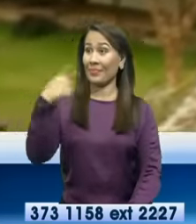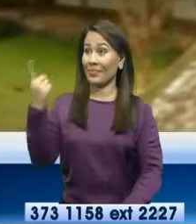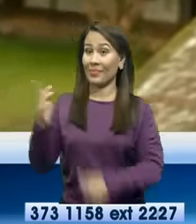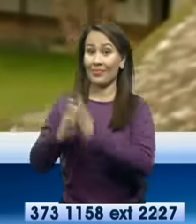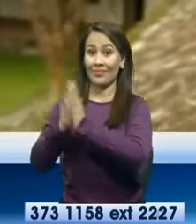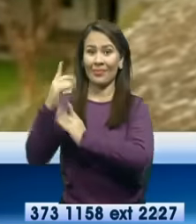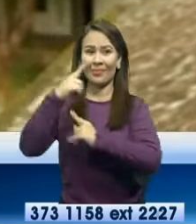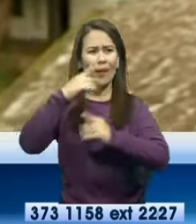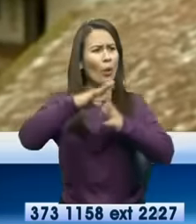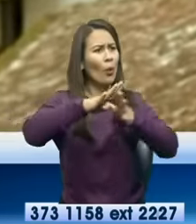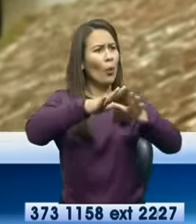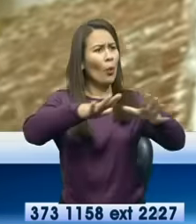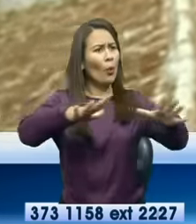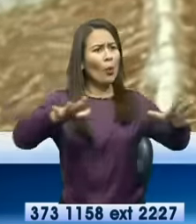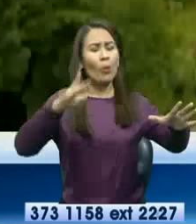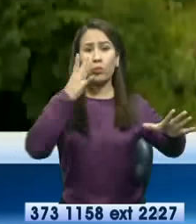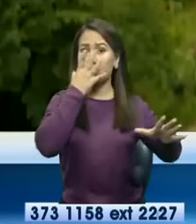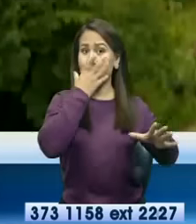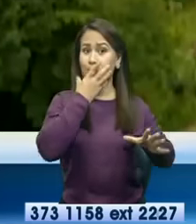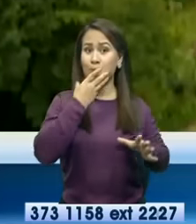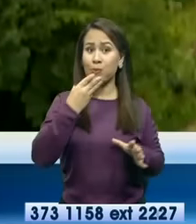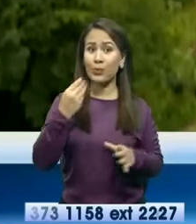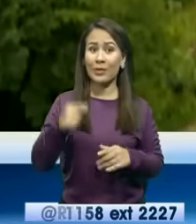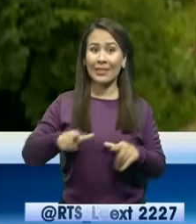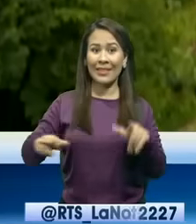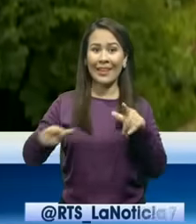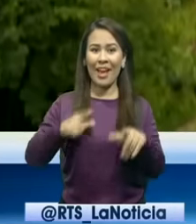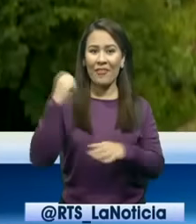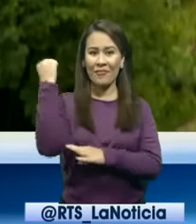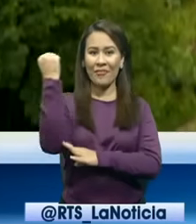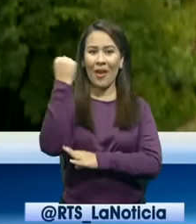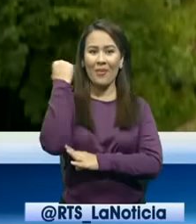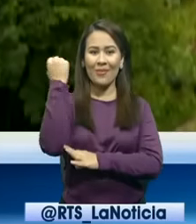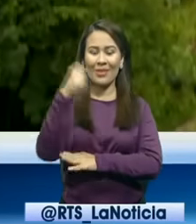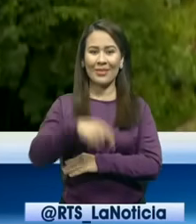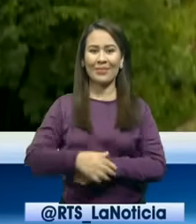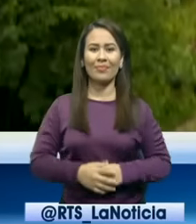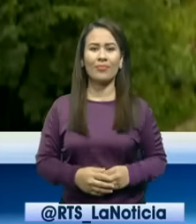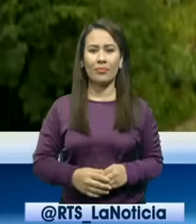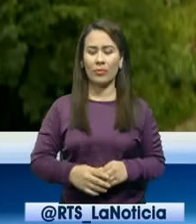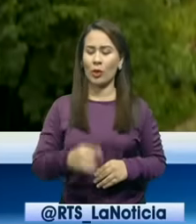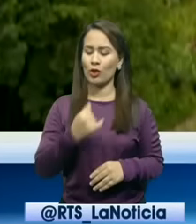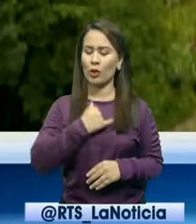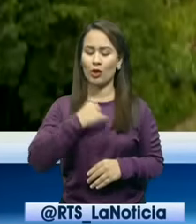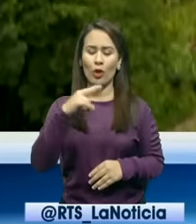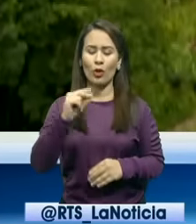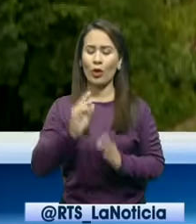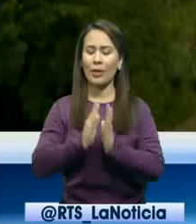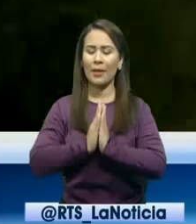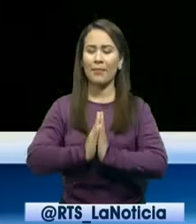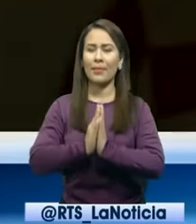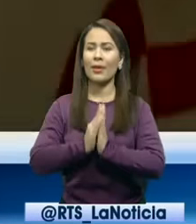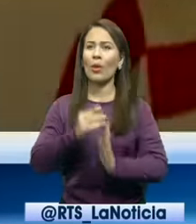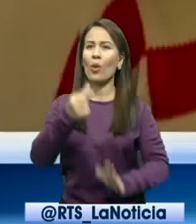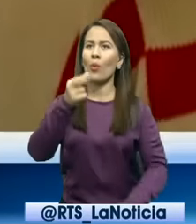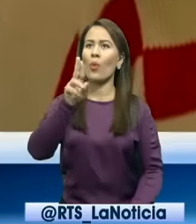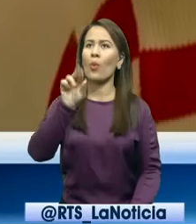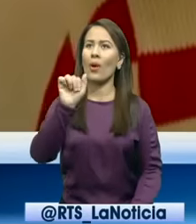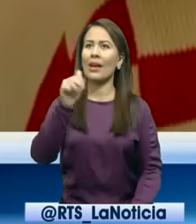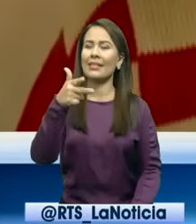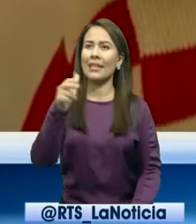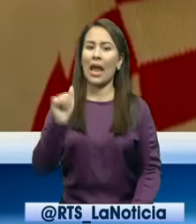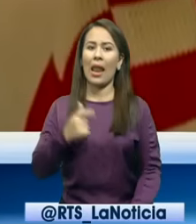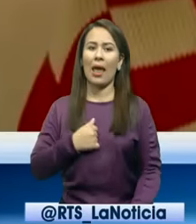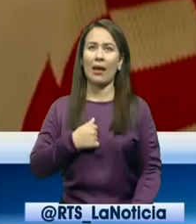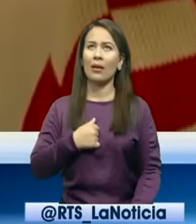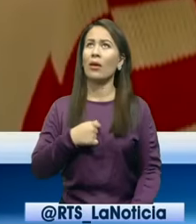majestuosidad de la hacienda, lo cual le valió transformarse en el famoso dicho popular: no te estoy pidiendo Huachalá. Entonces era como decir, no te